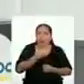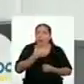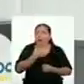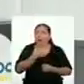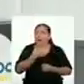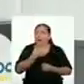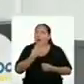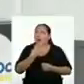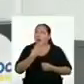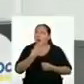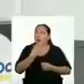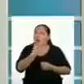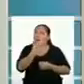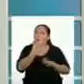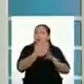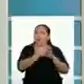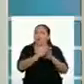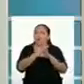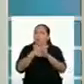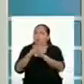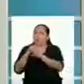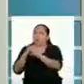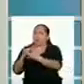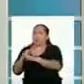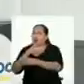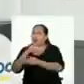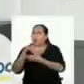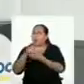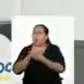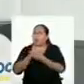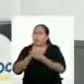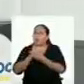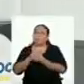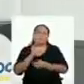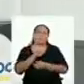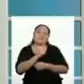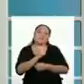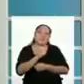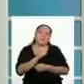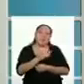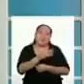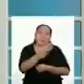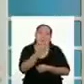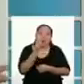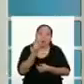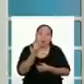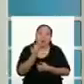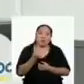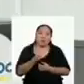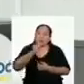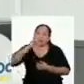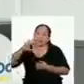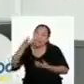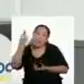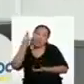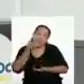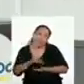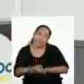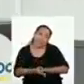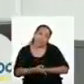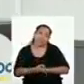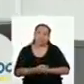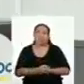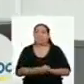¿Tal vez los bloqueo a todos? Es una opción, aunque yo me iría por el camino más simple, confesar la verdad. Bueno,